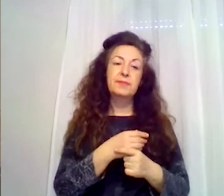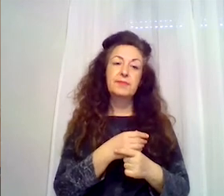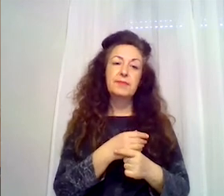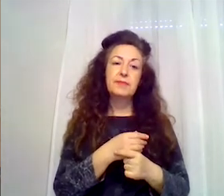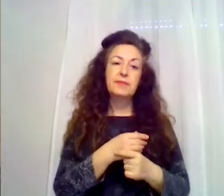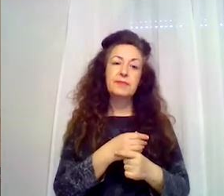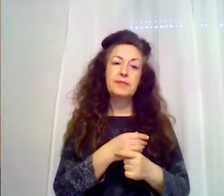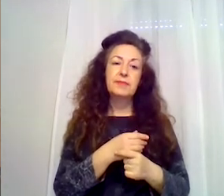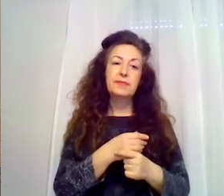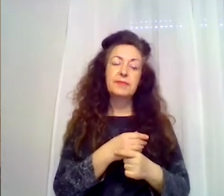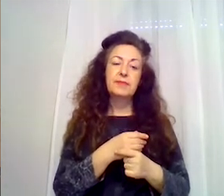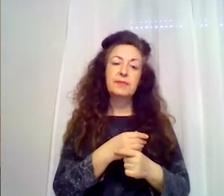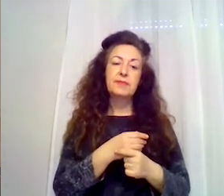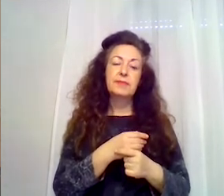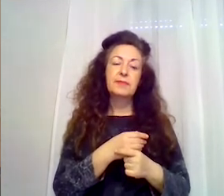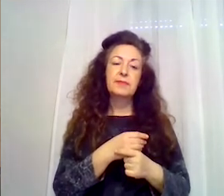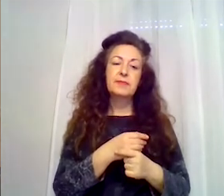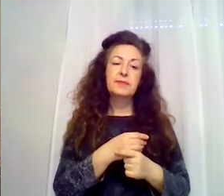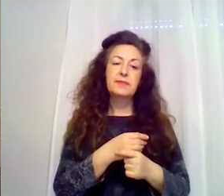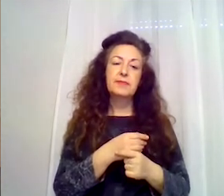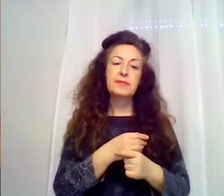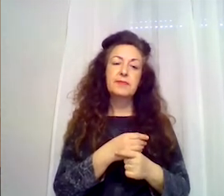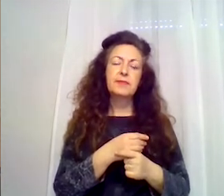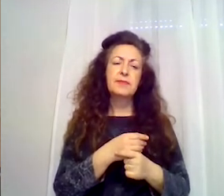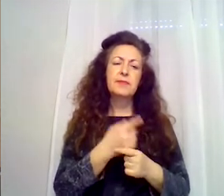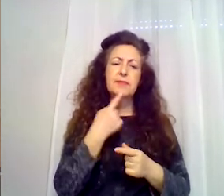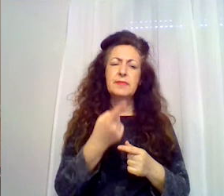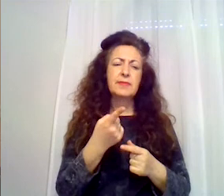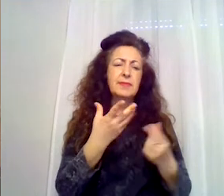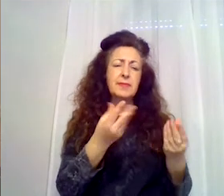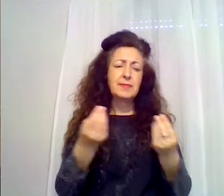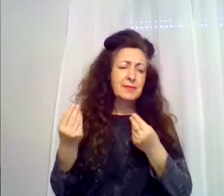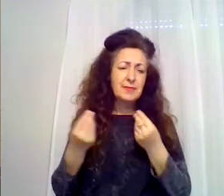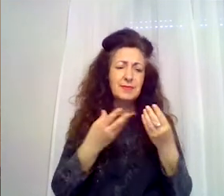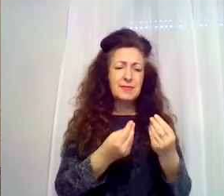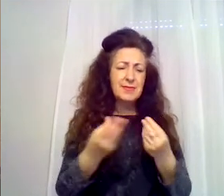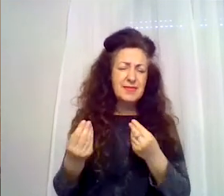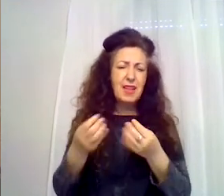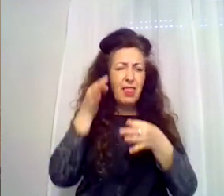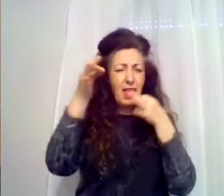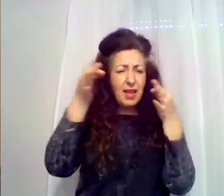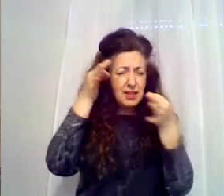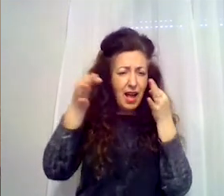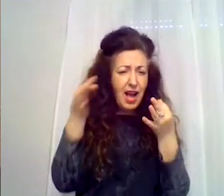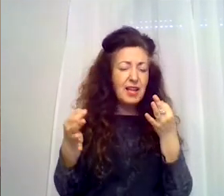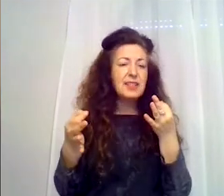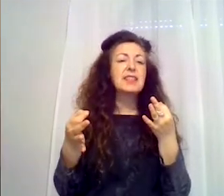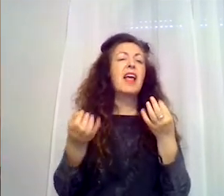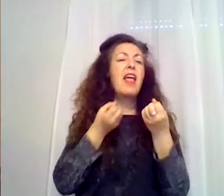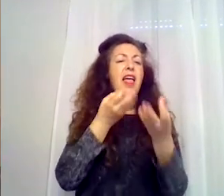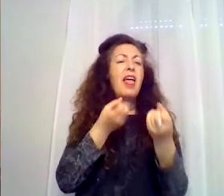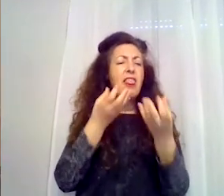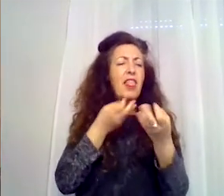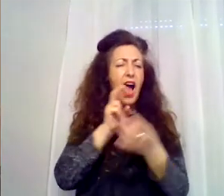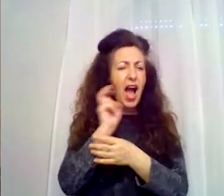ver, Antonio, ¿no estaba por ahí Antonio? A ver. Antonio nos dio una conferencia y hubo